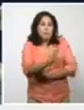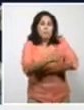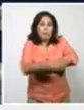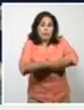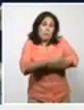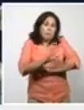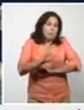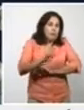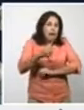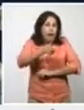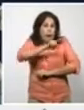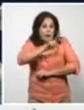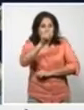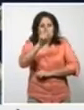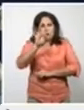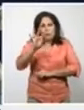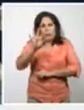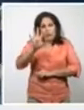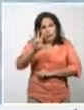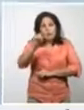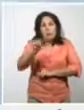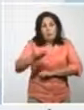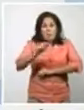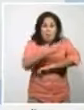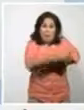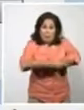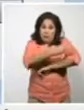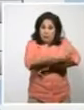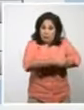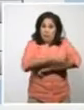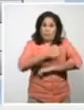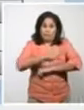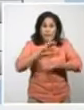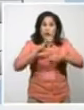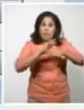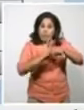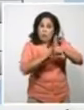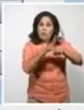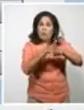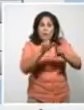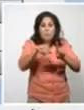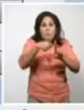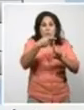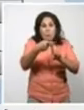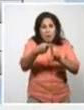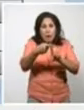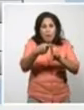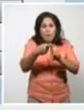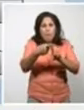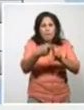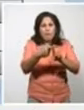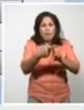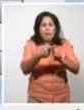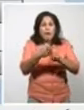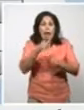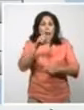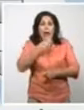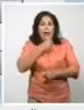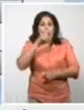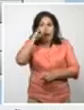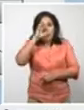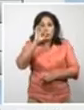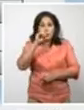habían 185 países con casos de COVID. Se incorporó el Reino de Lesoto. ¿Se